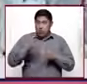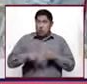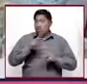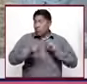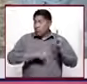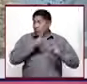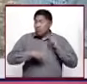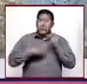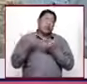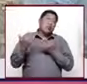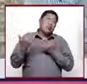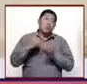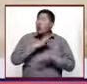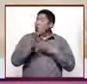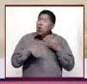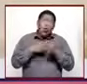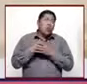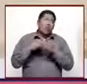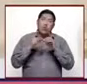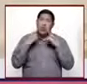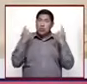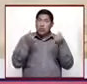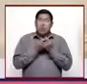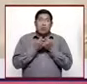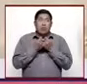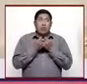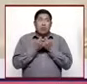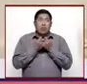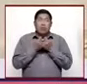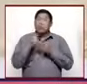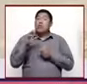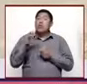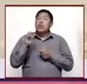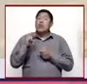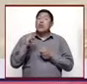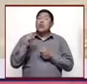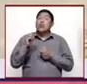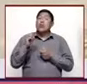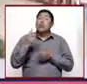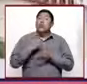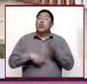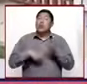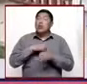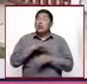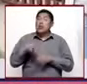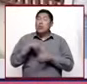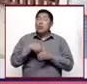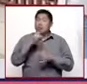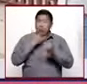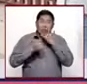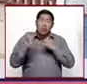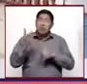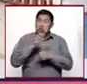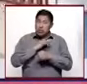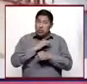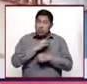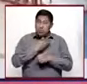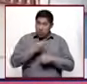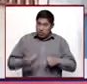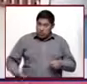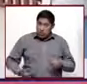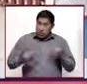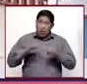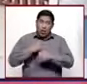población los estamos esperando en todos los departamentos. A propósito de los resultados del censo y lo que implica en los que escaños parlamentarios, vicepresidente, ¿qué es lo que opinan? Porque ya se